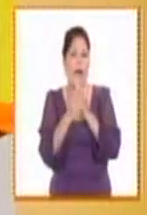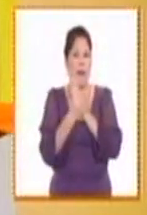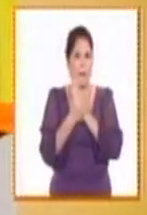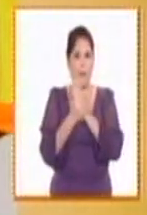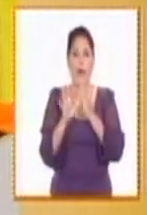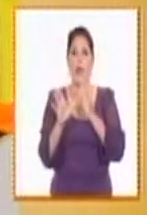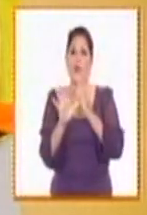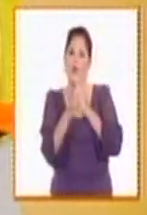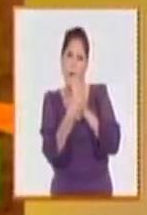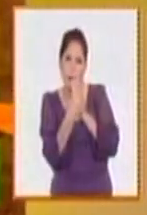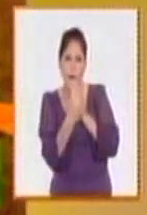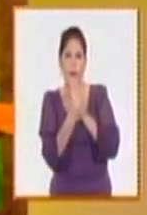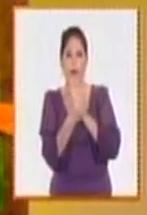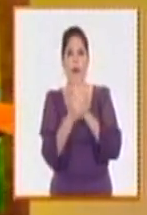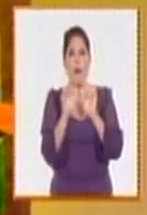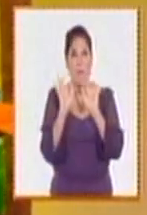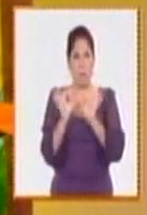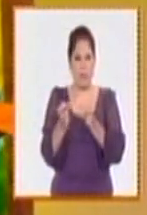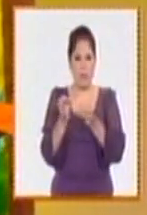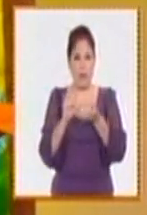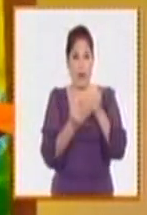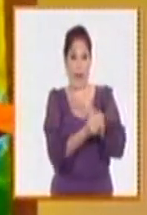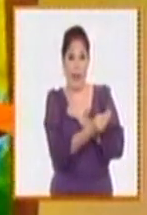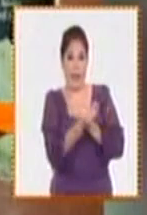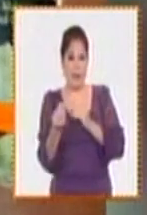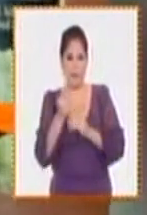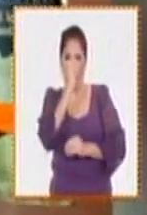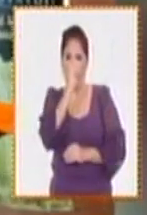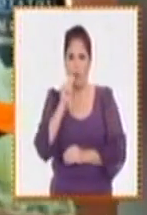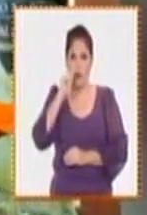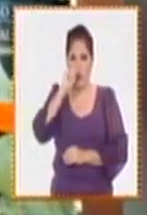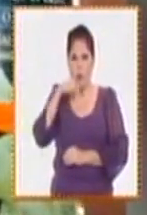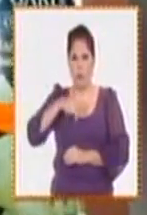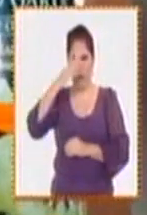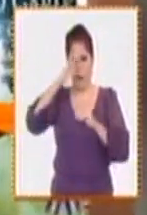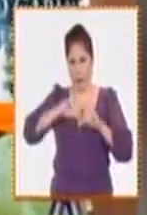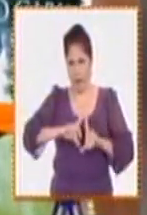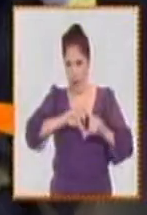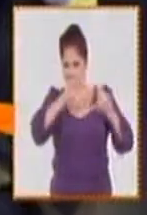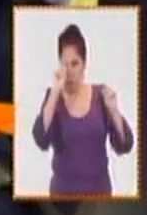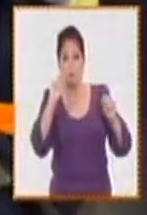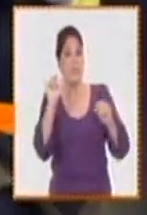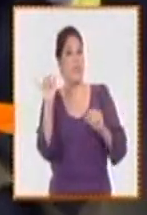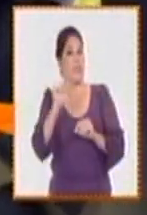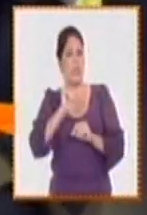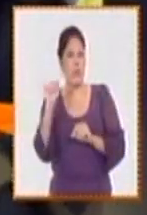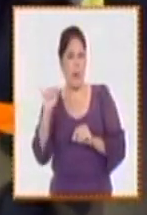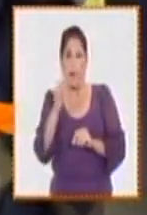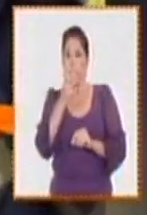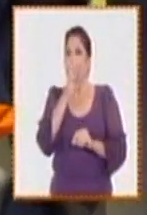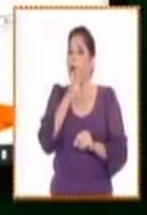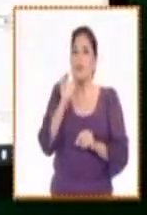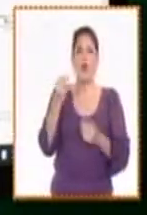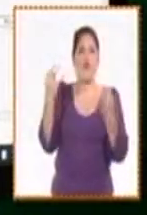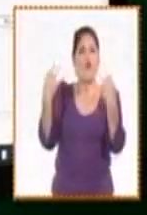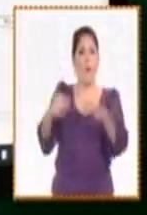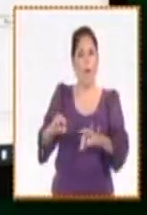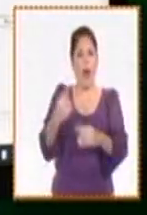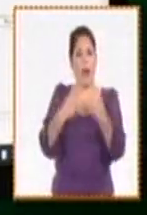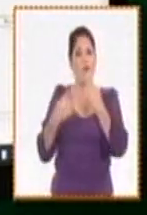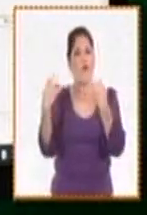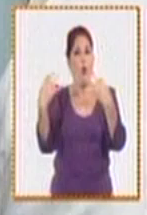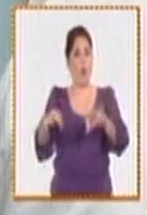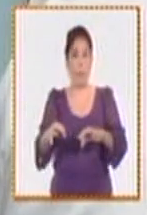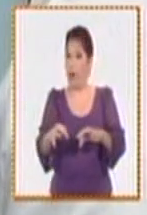la delincuencia y las vías para introducir estas drogas al territorio nacional. Pero a la vez también constituye una complejidad para la